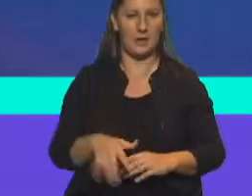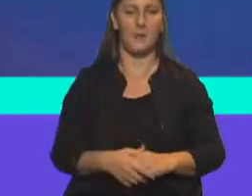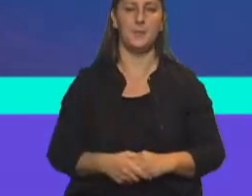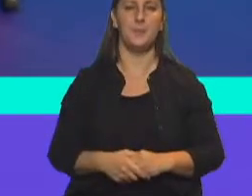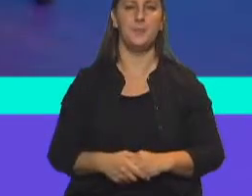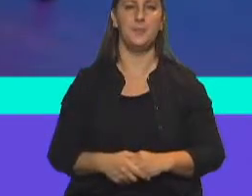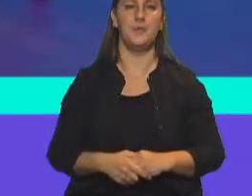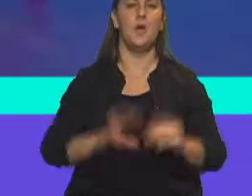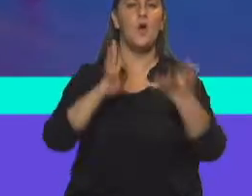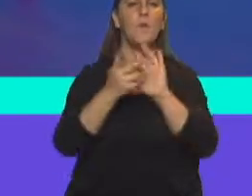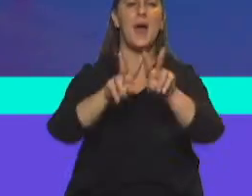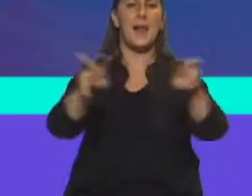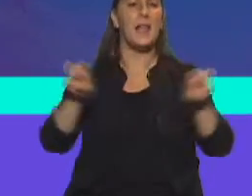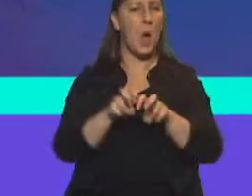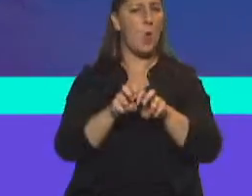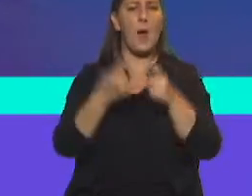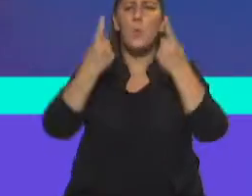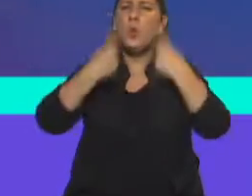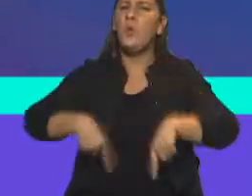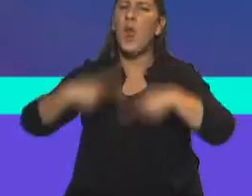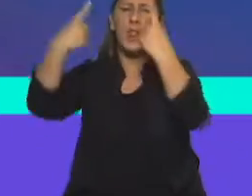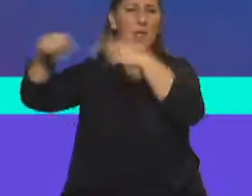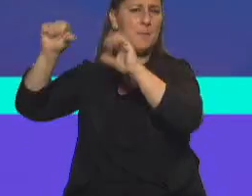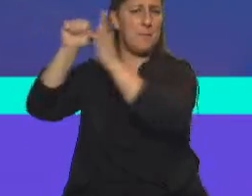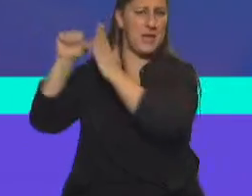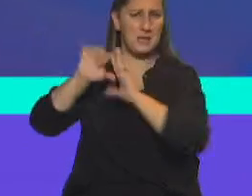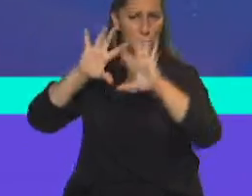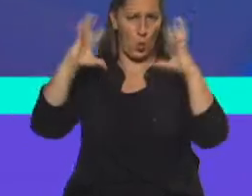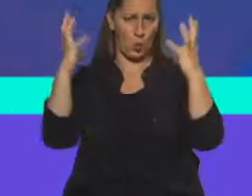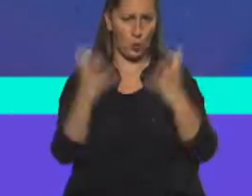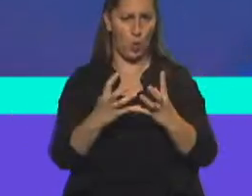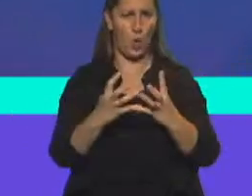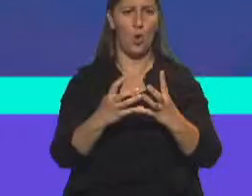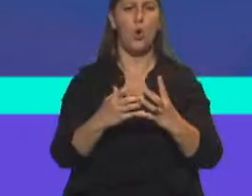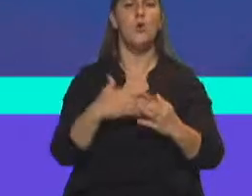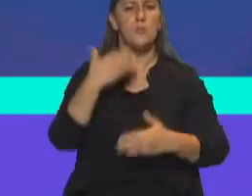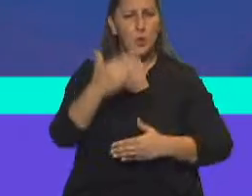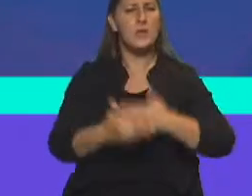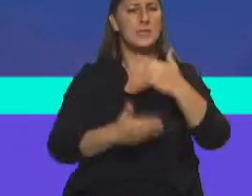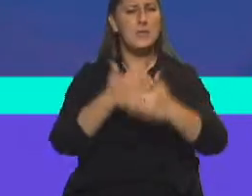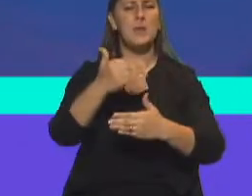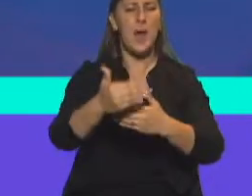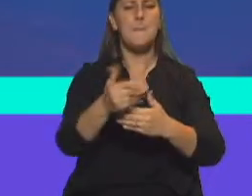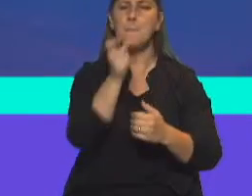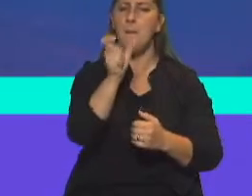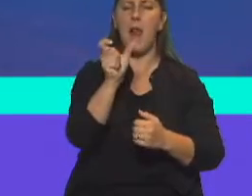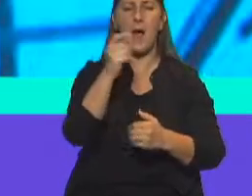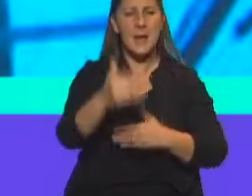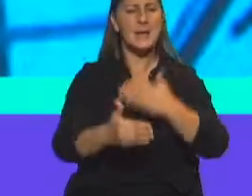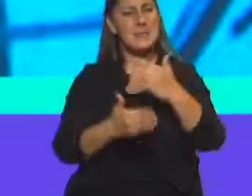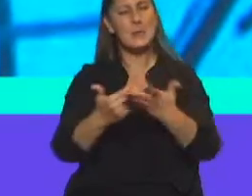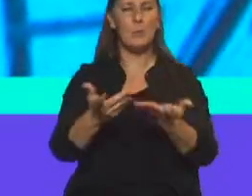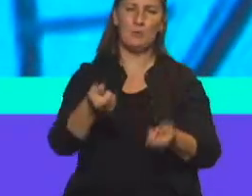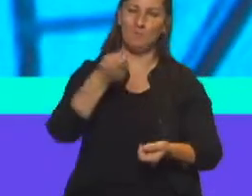ver, las formas de recaudar son distintas en el mundo. Lo que yo dije antes, progresividad, yo sé que es un concepto quizás poco amable